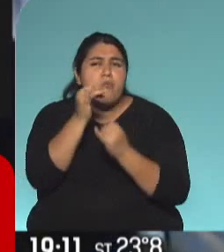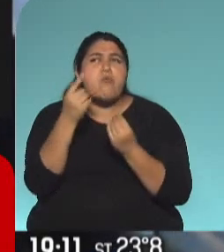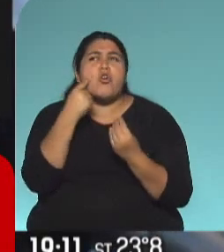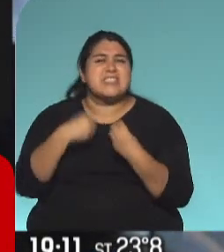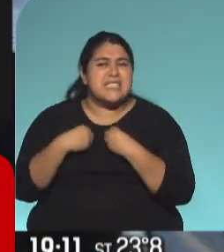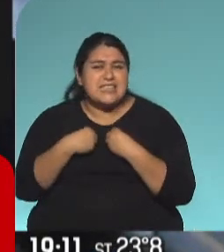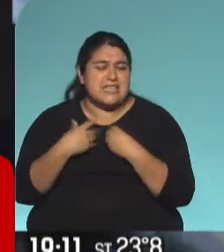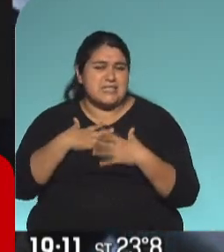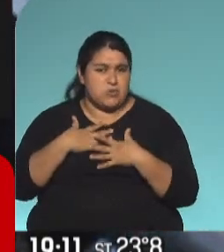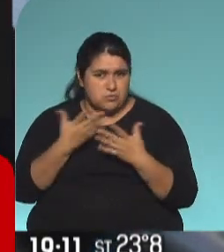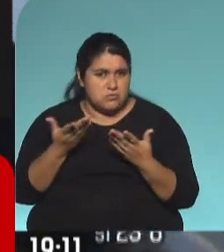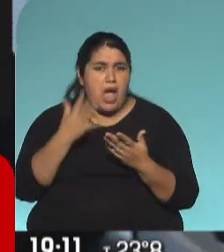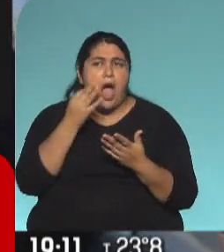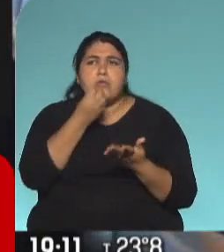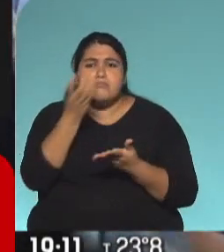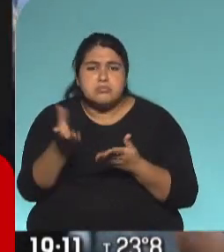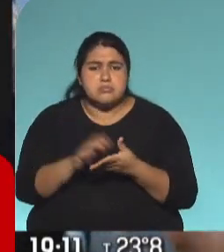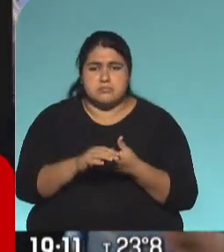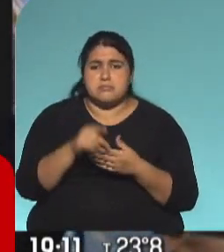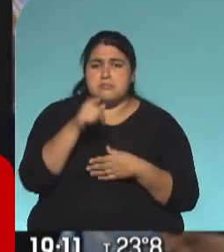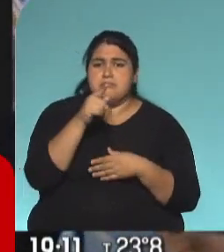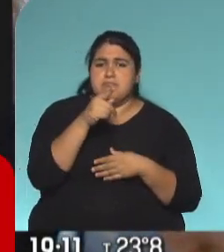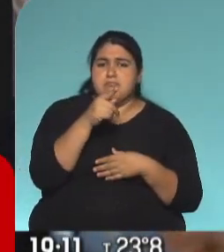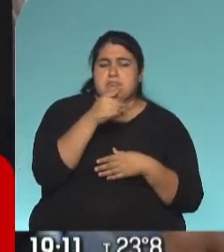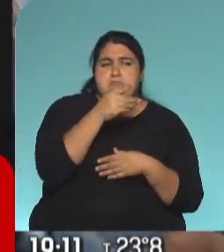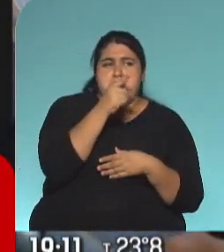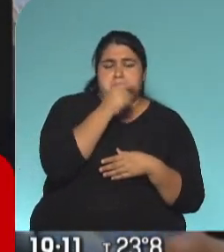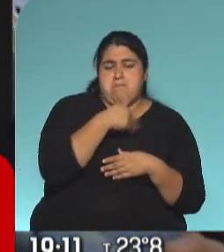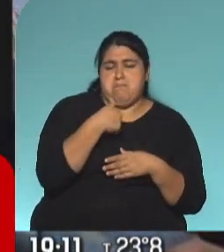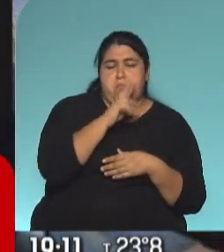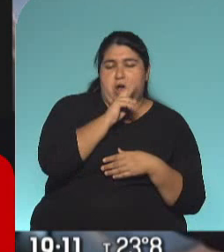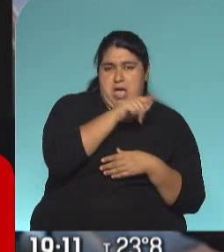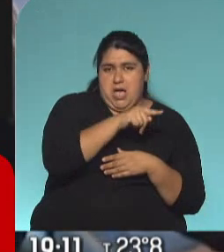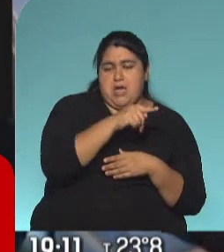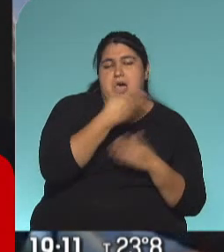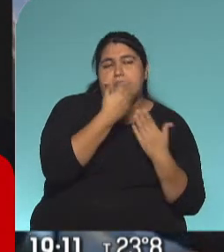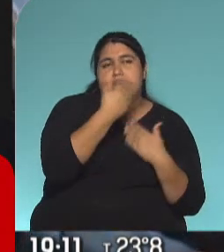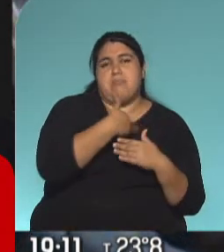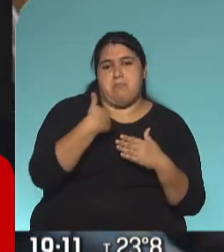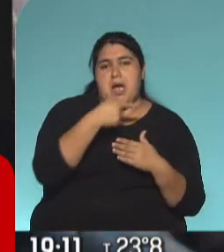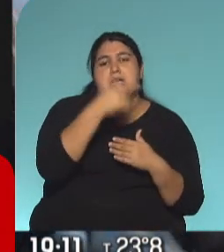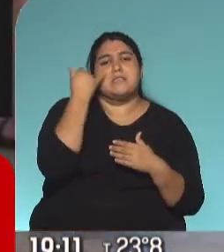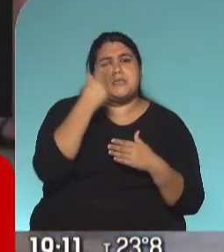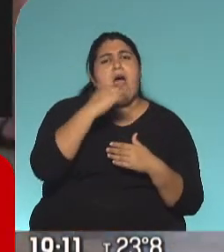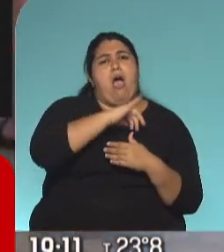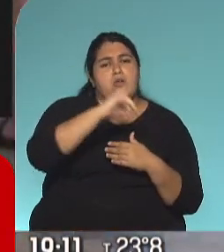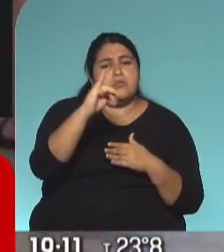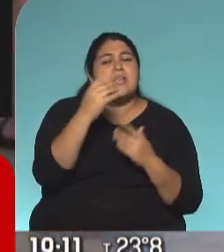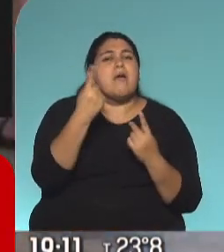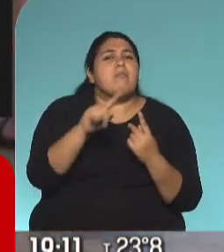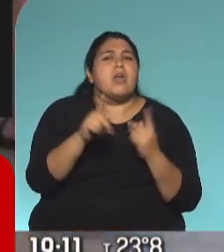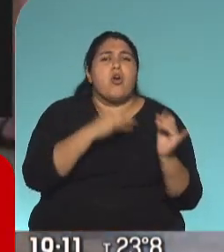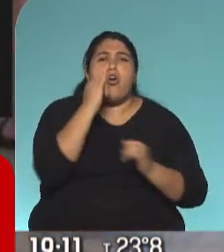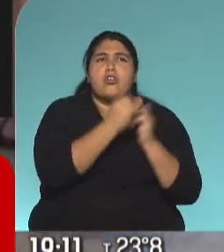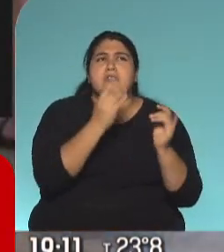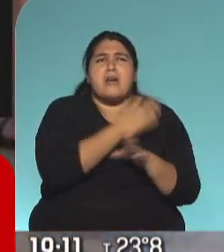Sí. ¿Y qué te dijo Úrsula? No, ella había hablado con su padre. Ella me decía que a lo último que la madre la había denunciado, pero ella no le podía contar